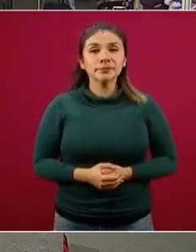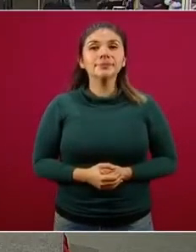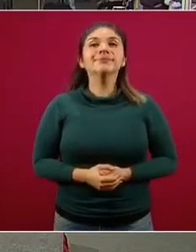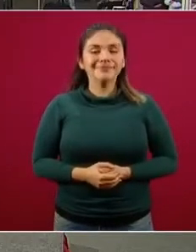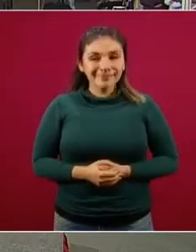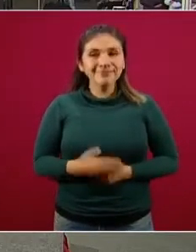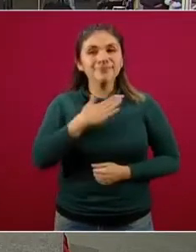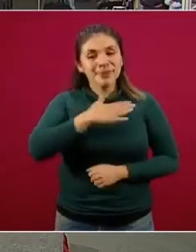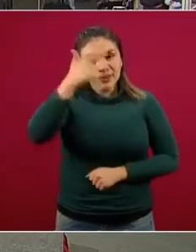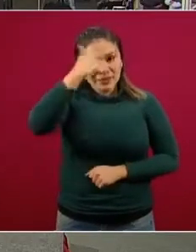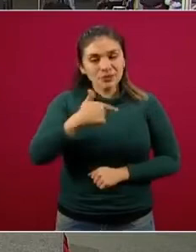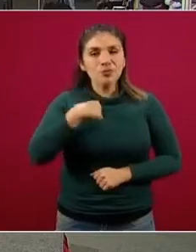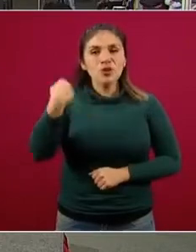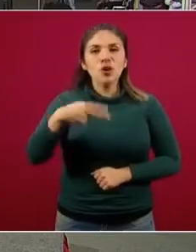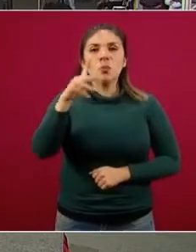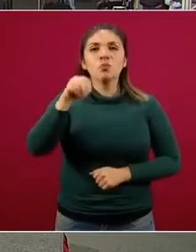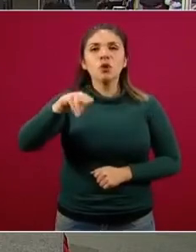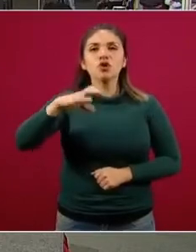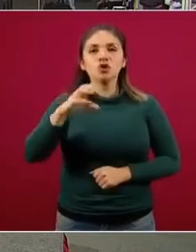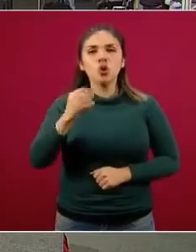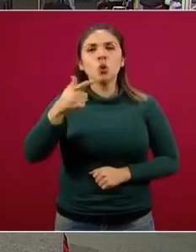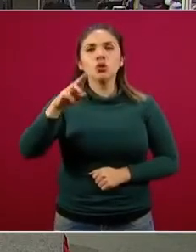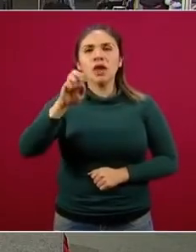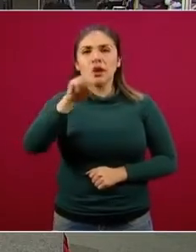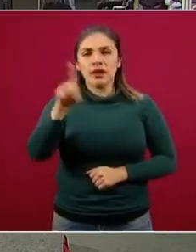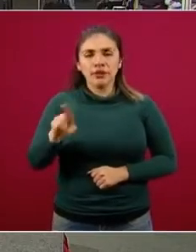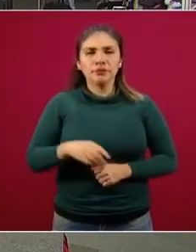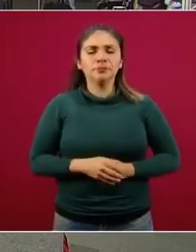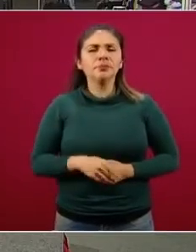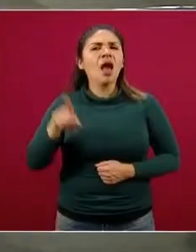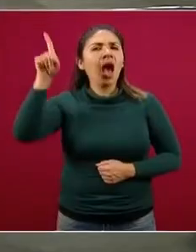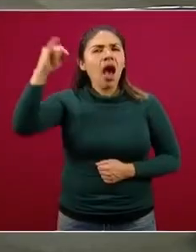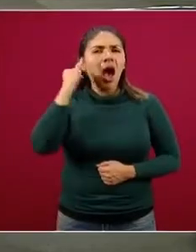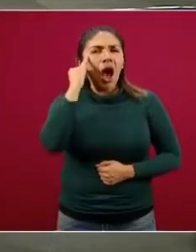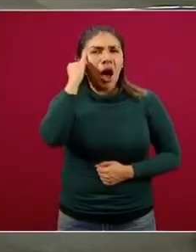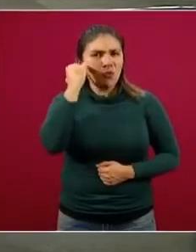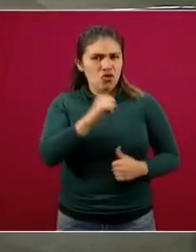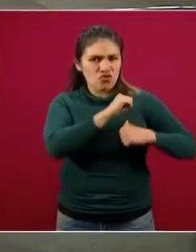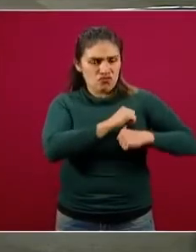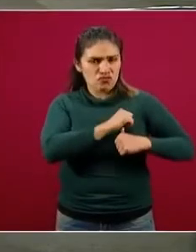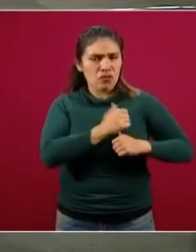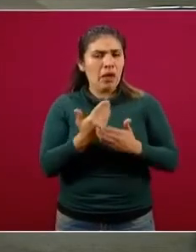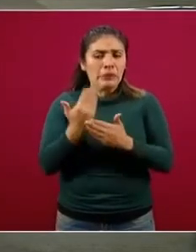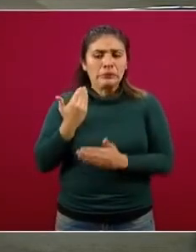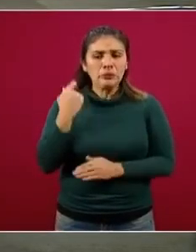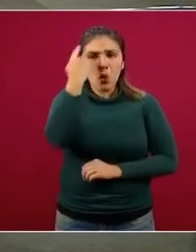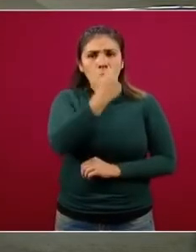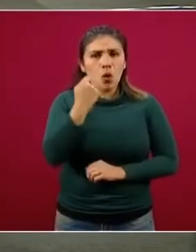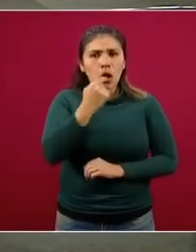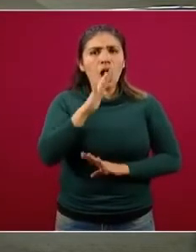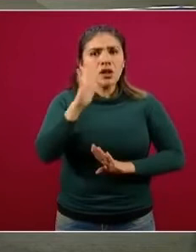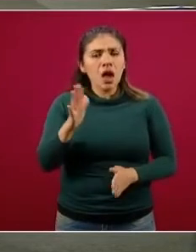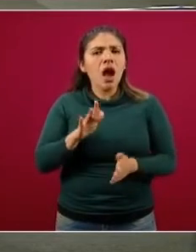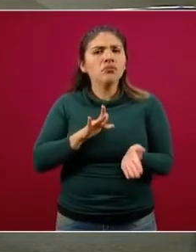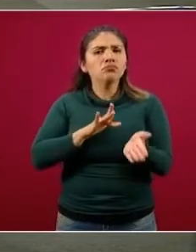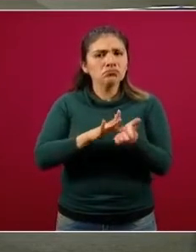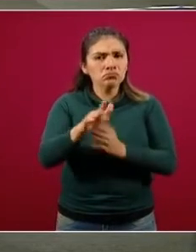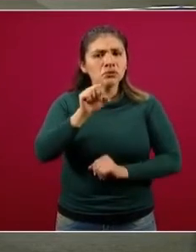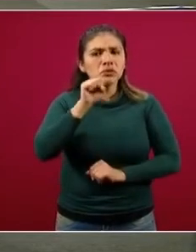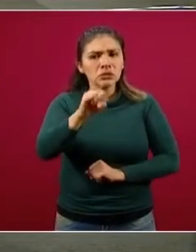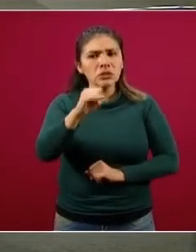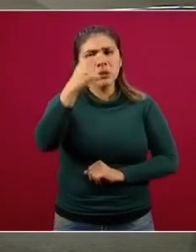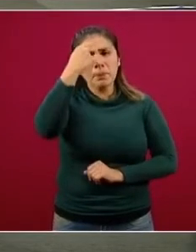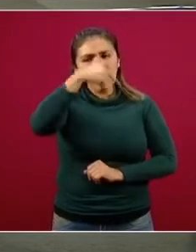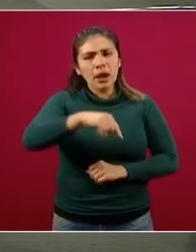Gracias. Buenas noches, Poncho Gutiérrez. Las autoridades en Japón hace unas horas acaban de autorizar el uso de este antiviral, me